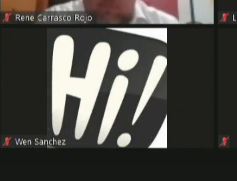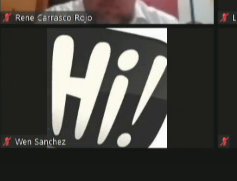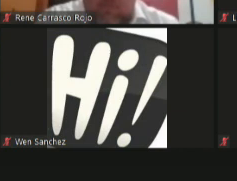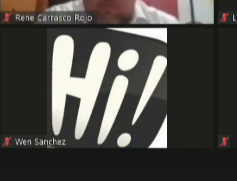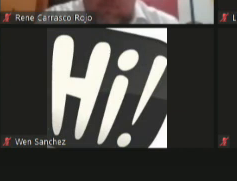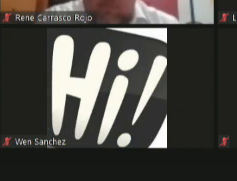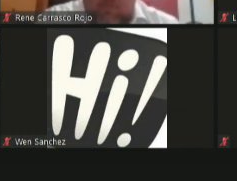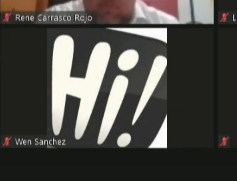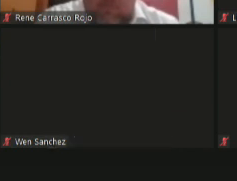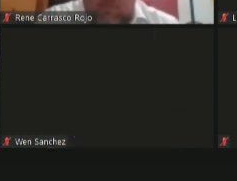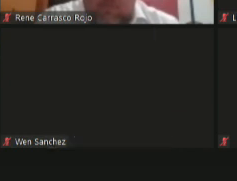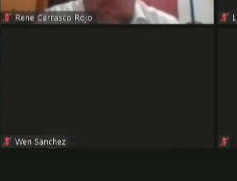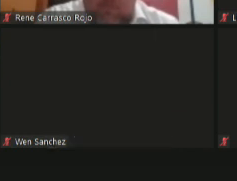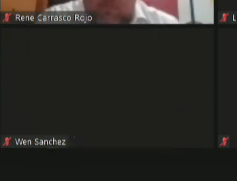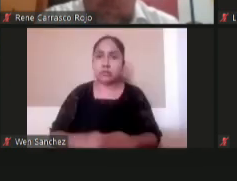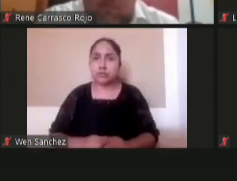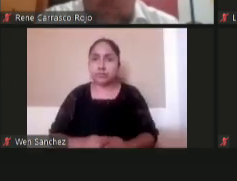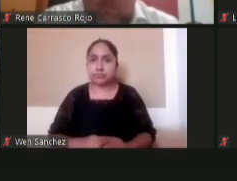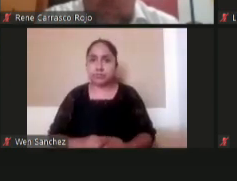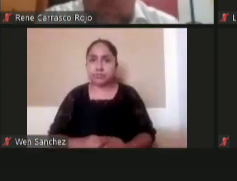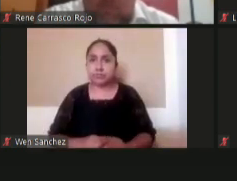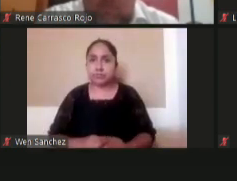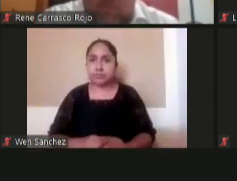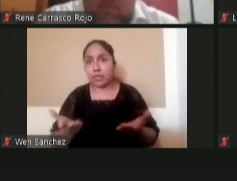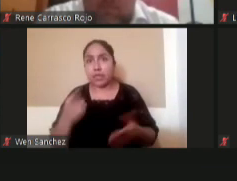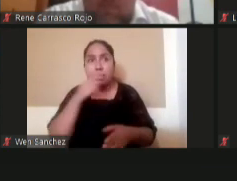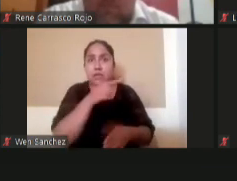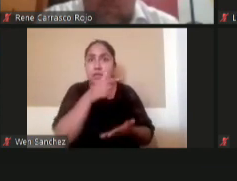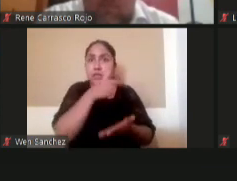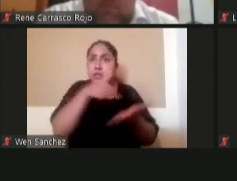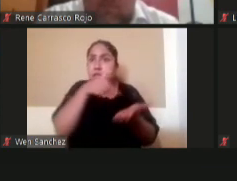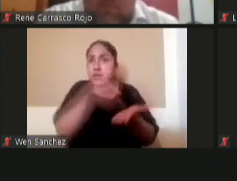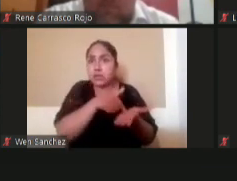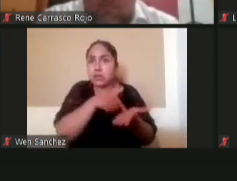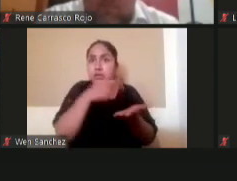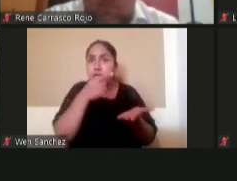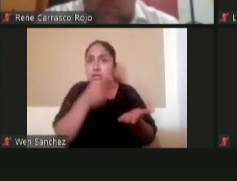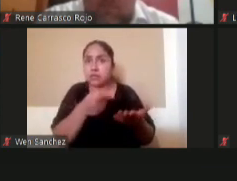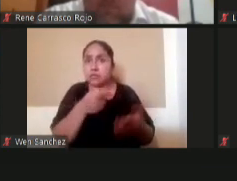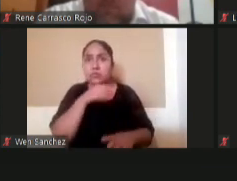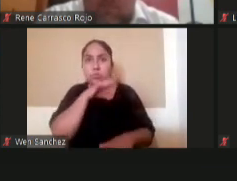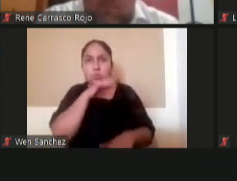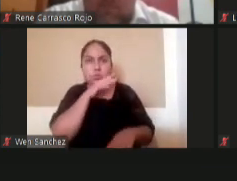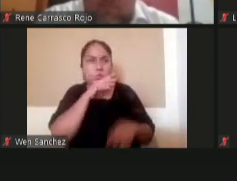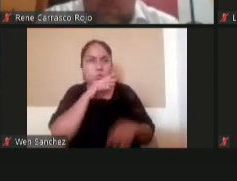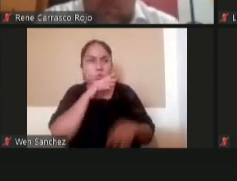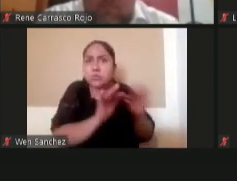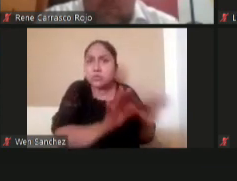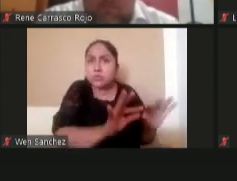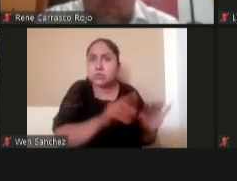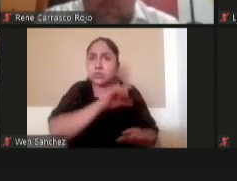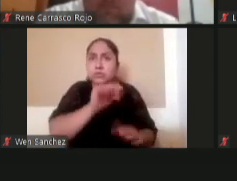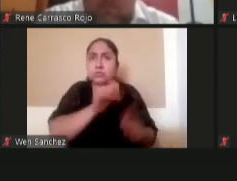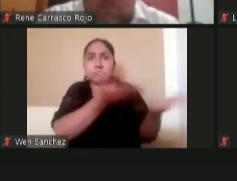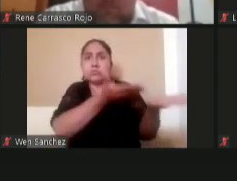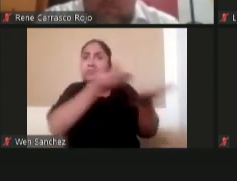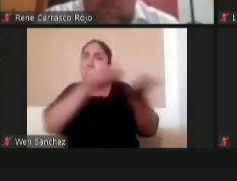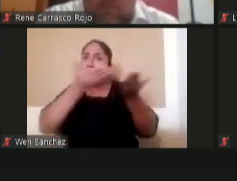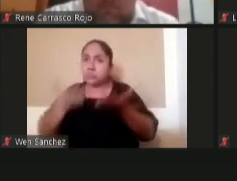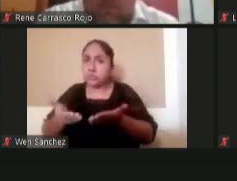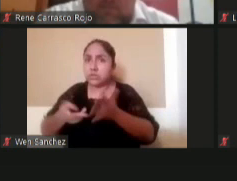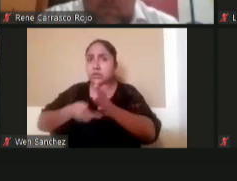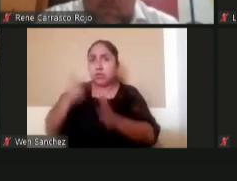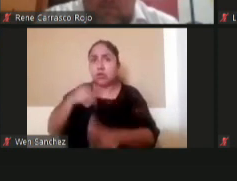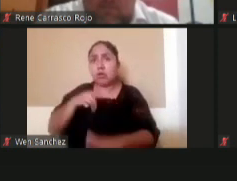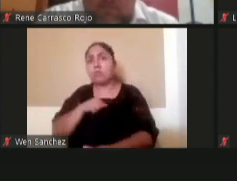basura, que iba a depositar la basura relleno sanitario y luego regresaba posteriormente a seguir recogiendo el